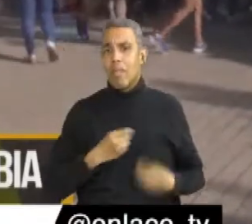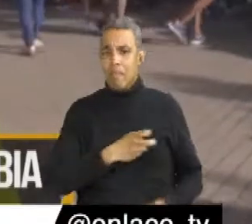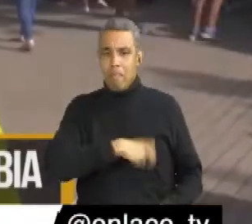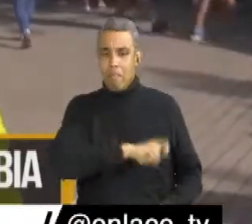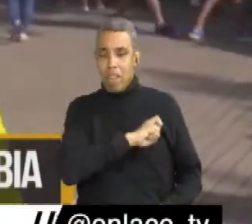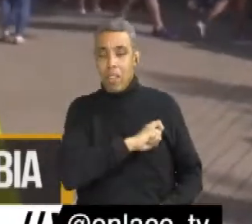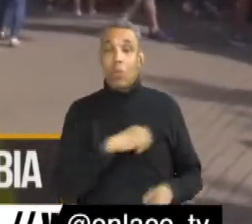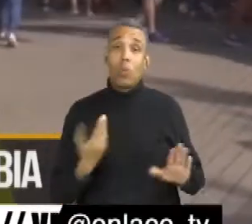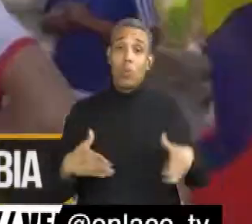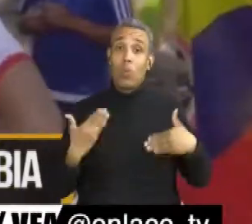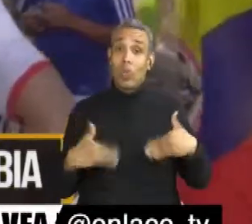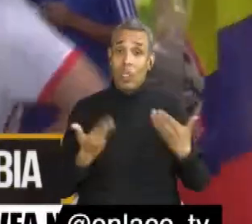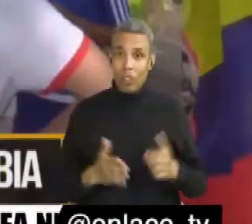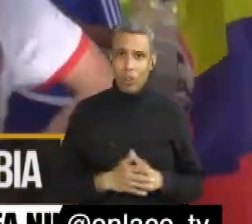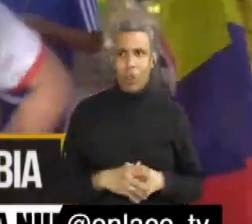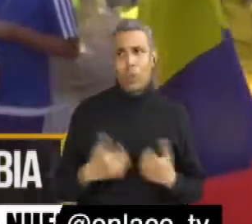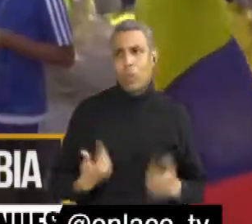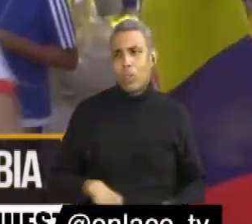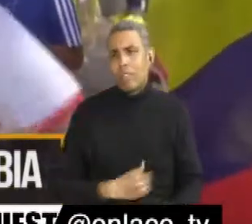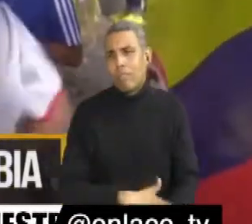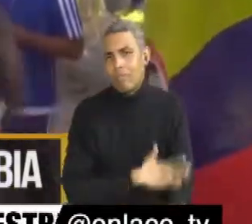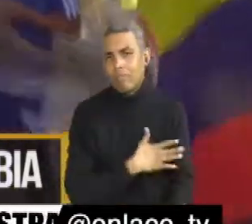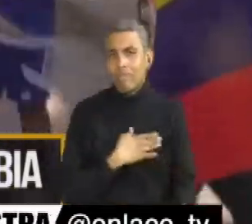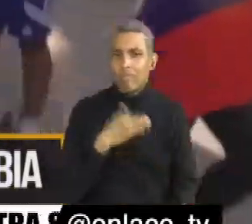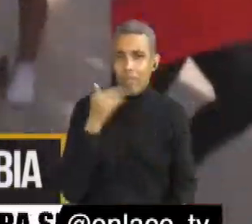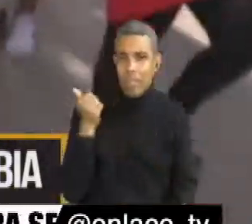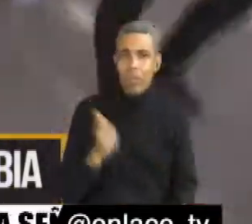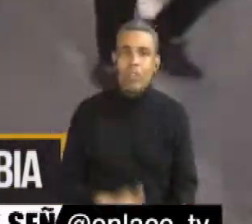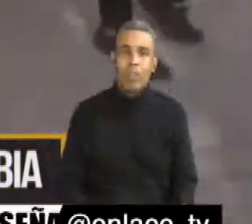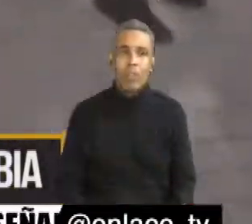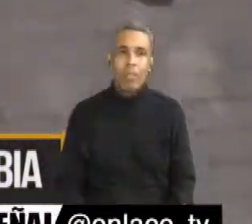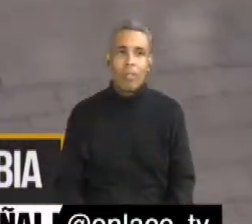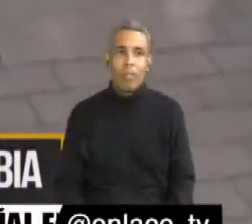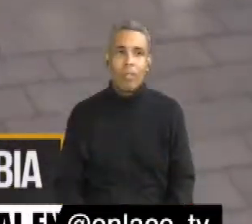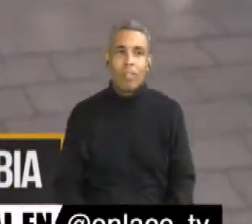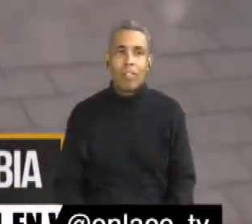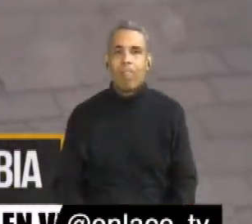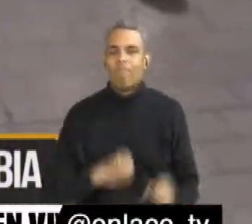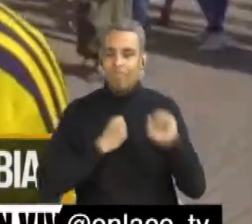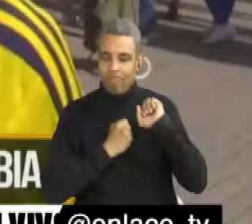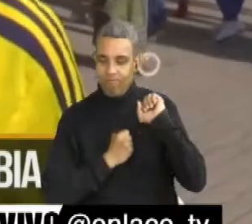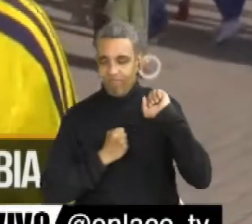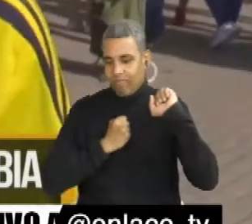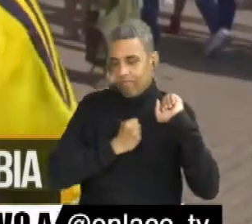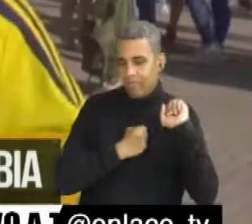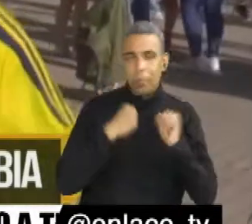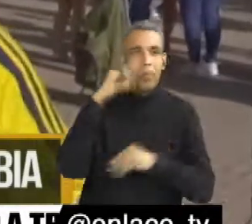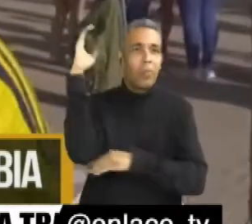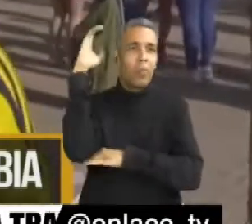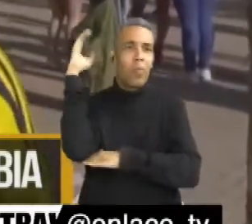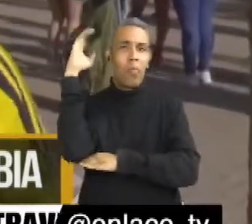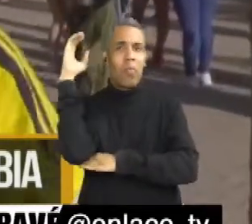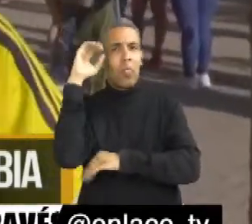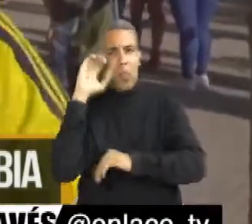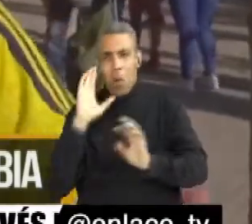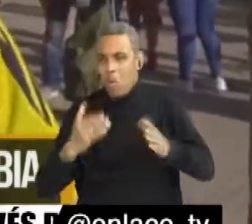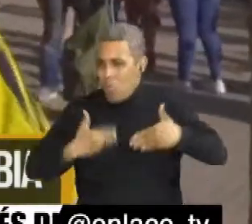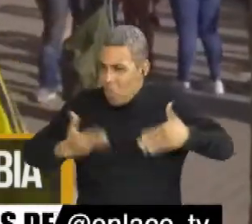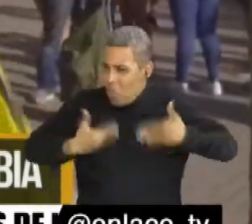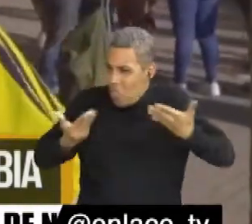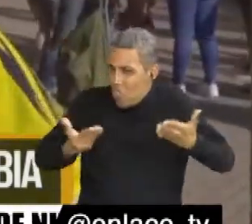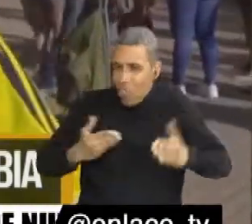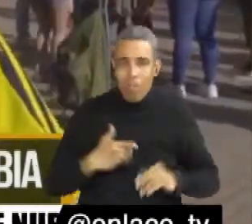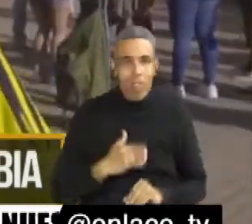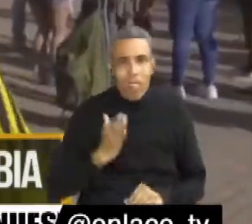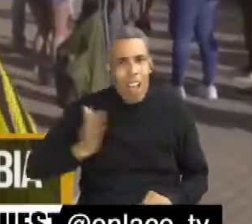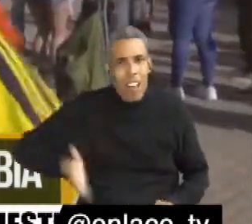increíble, es lo mejor. El ambiente no se pierde, siempre lo pone un colombiano. Ah, sí, como siempre, usted sabe que somos gente alegre, gente